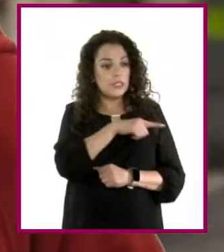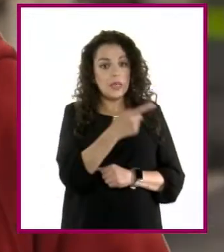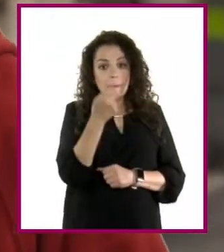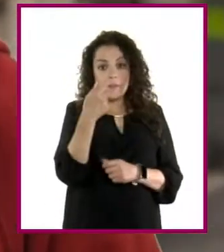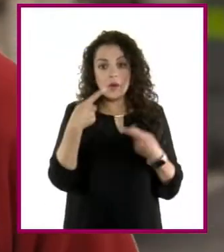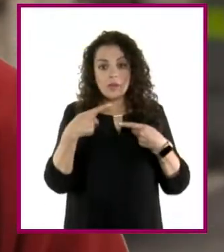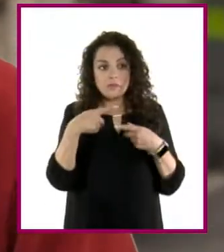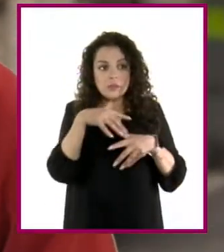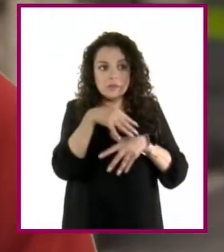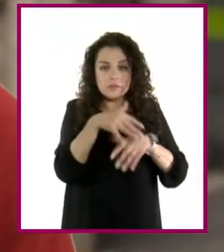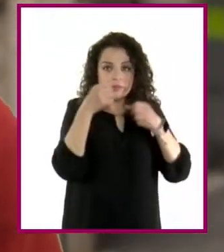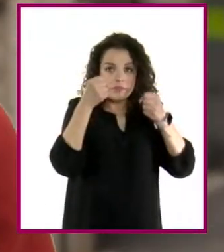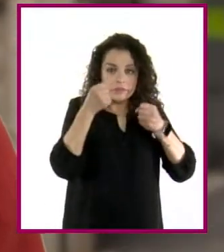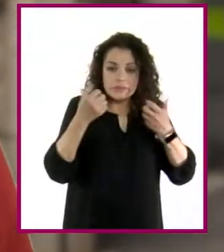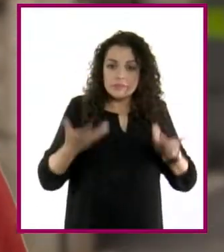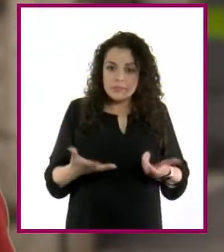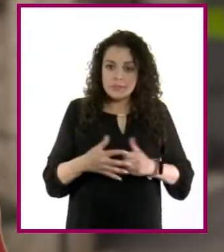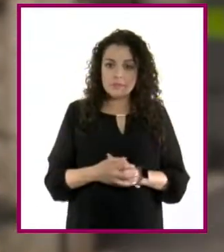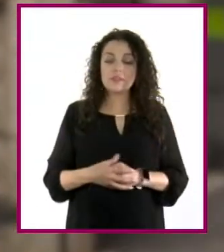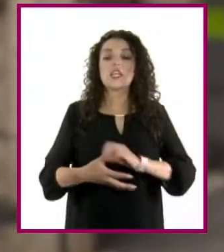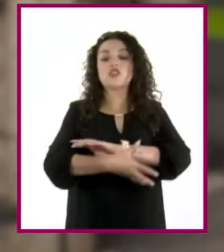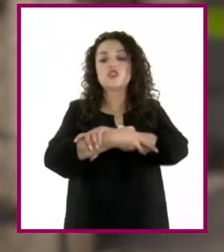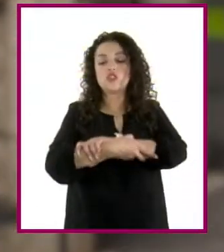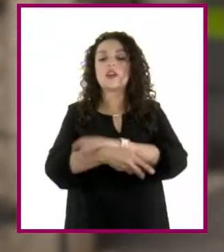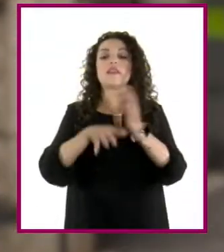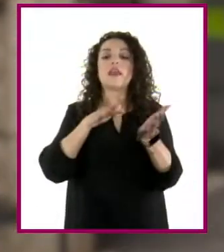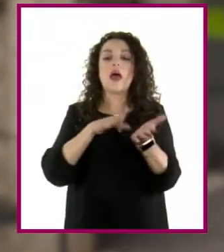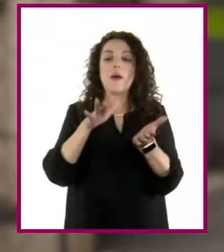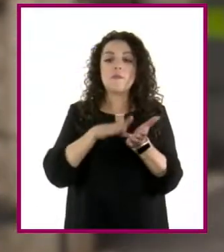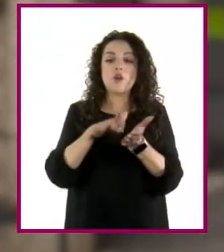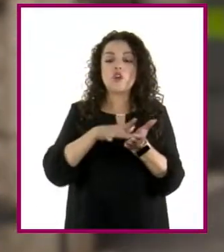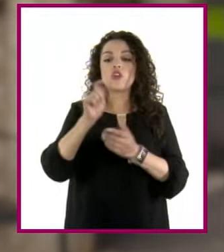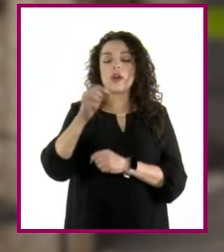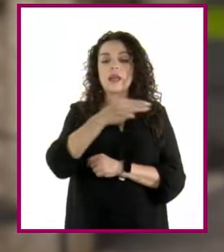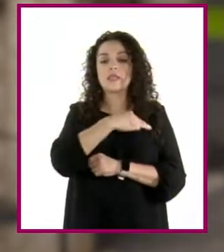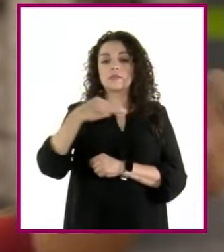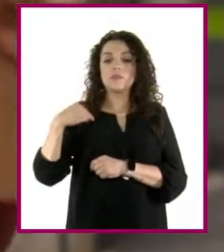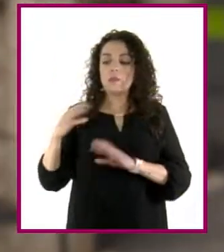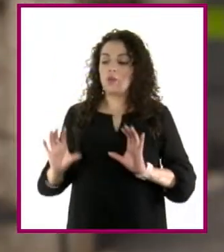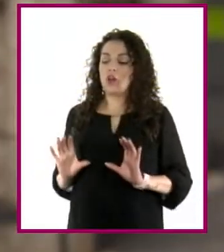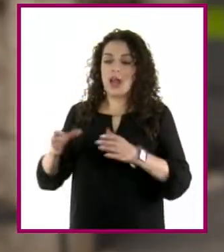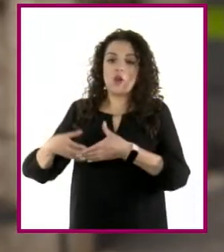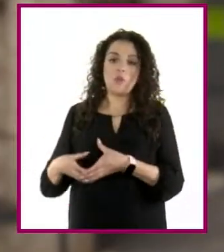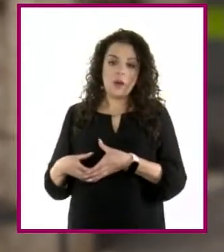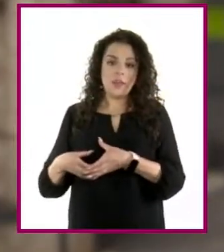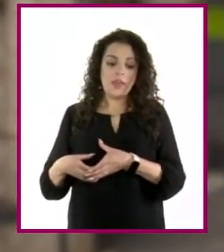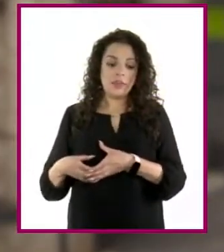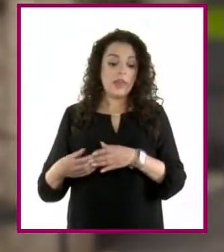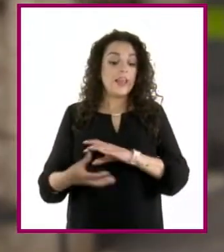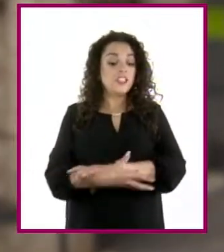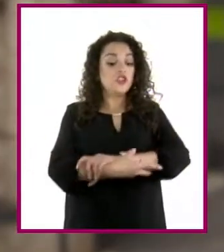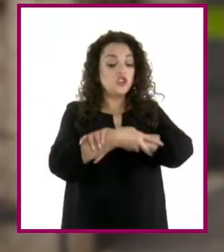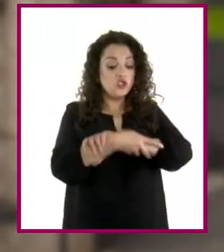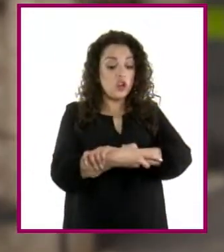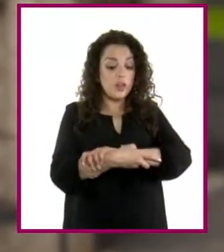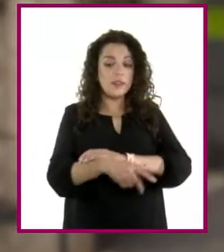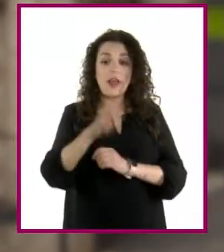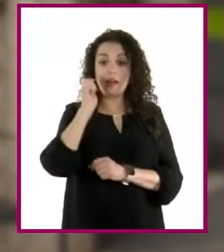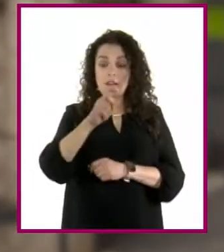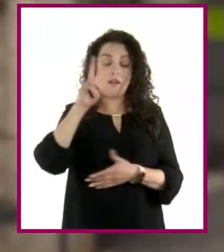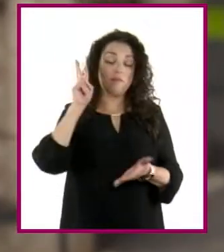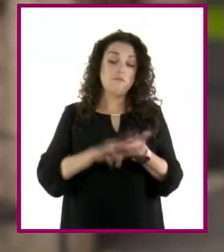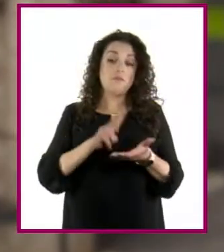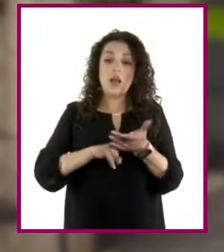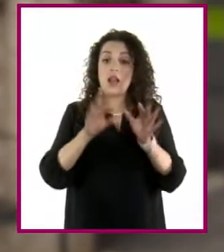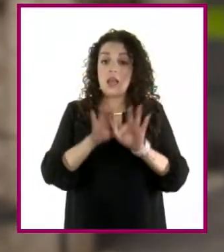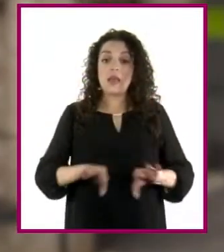La solidaridad tiene que ver con el apoyo que dan los miembros de un colectivo a la comunidad. La solidaridad es algo muy valioso entre